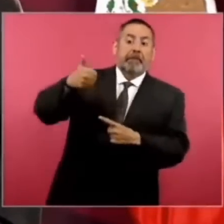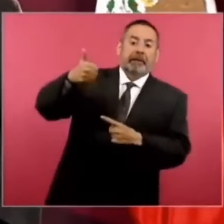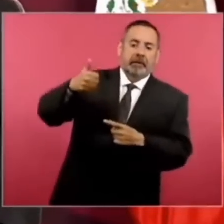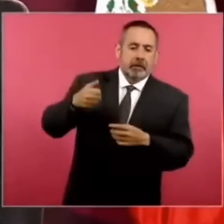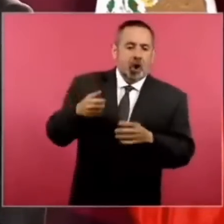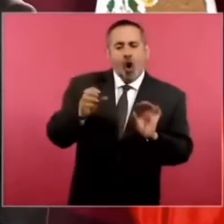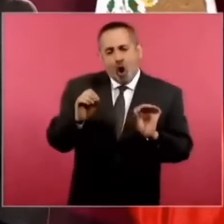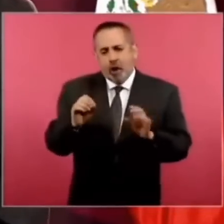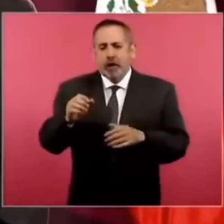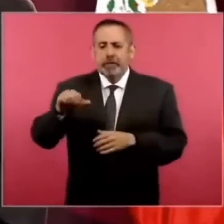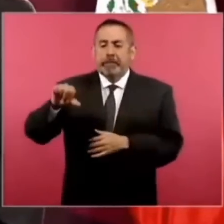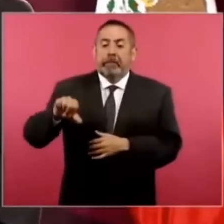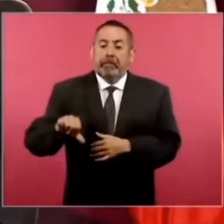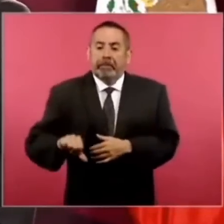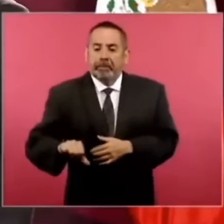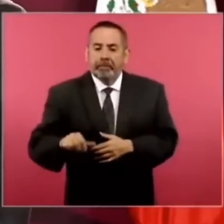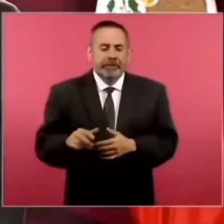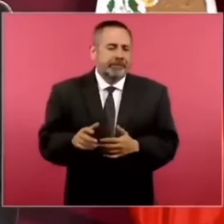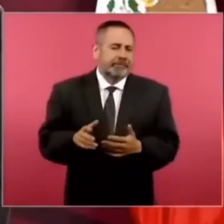estén